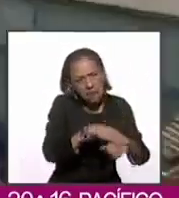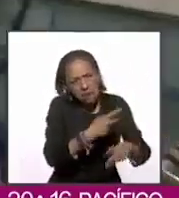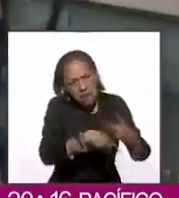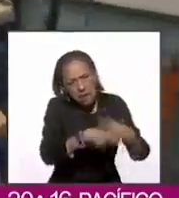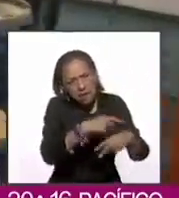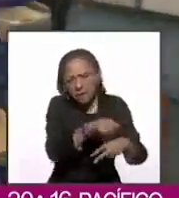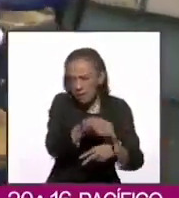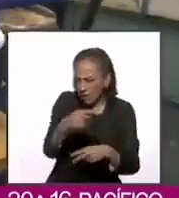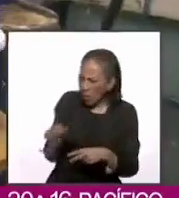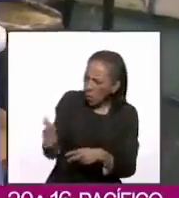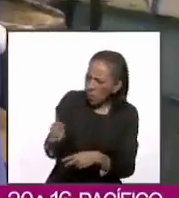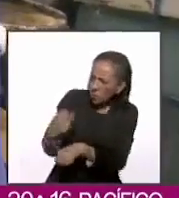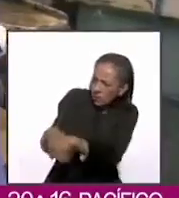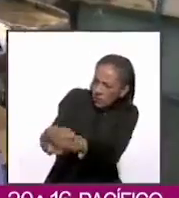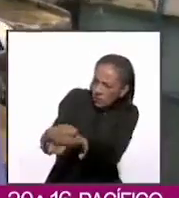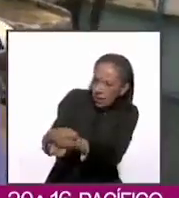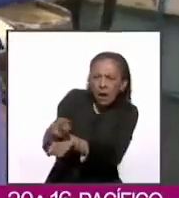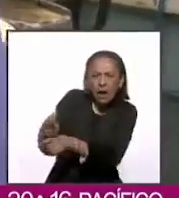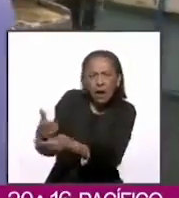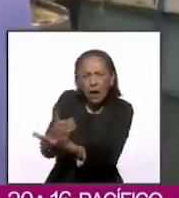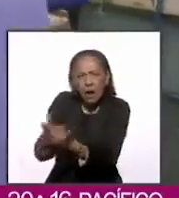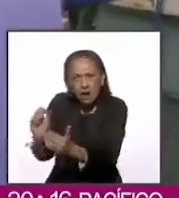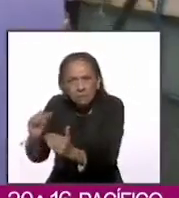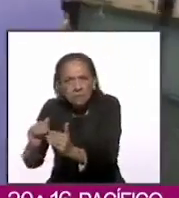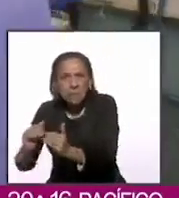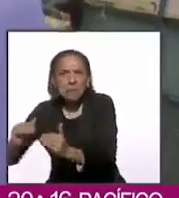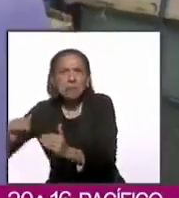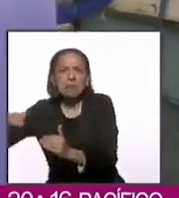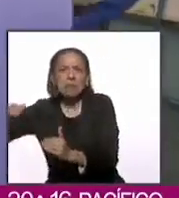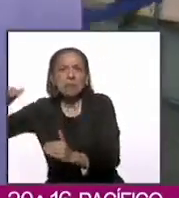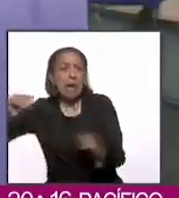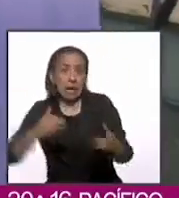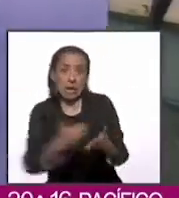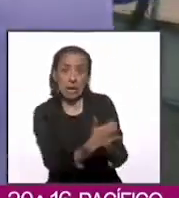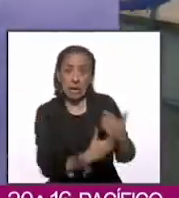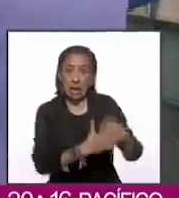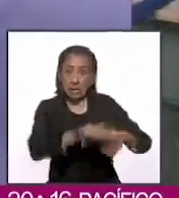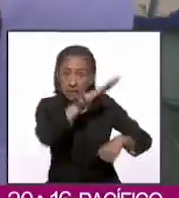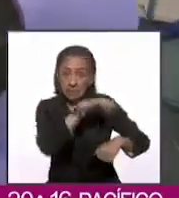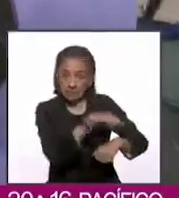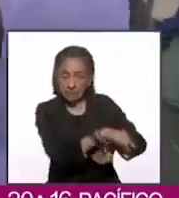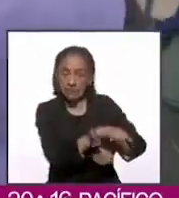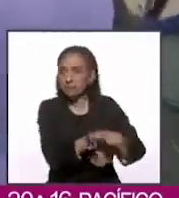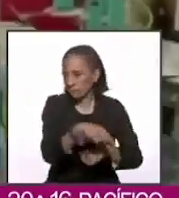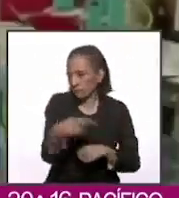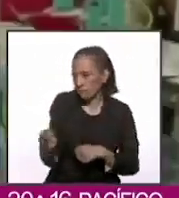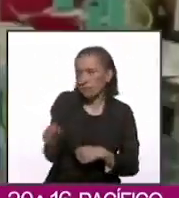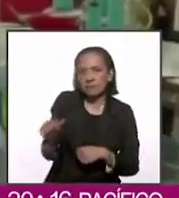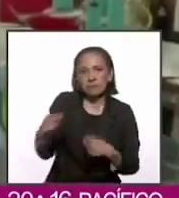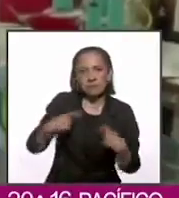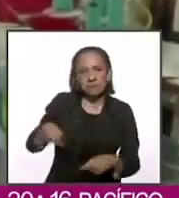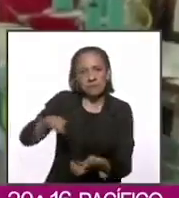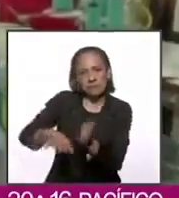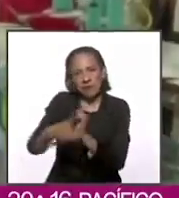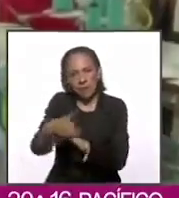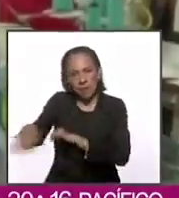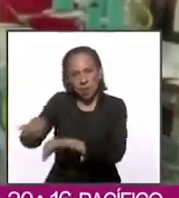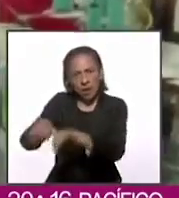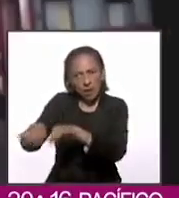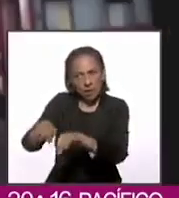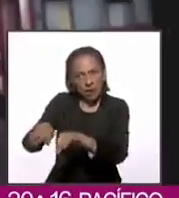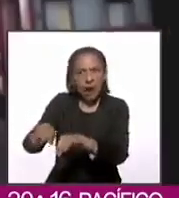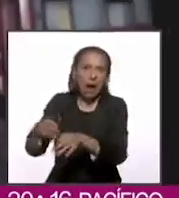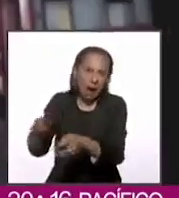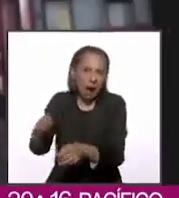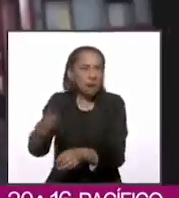formal se está ganando más, pues lo que probablemente van a exigir, pues, digo, pensando por ejemplo en un jornalero agrícola, pues es que se le pague más,